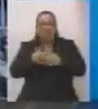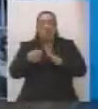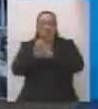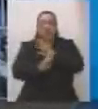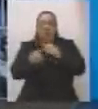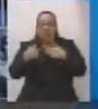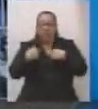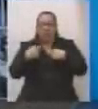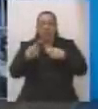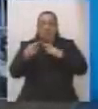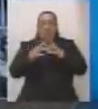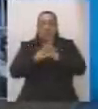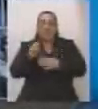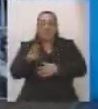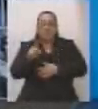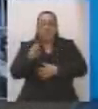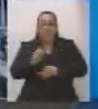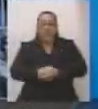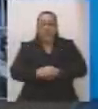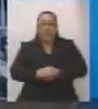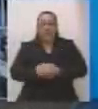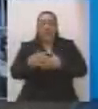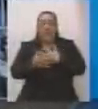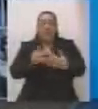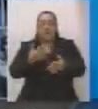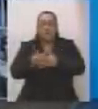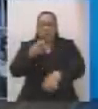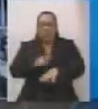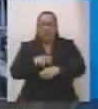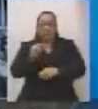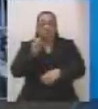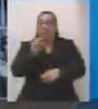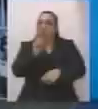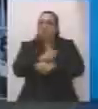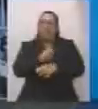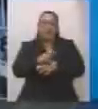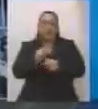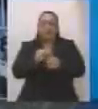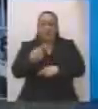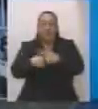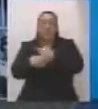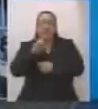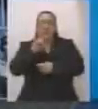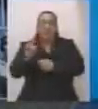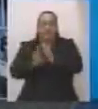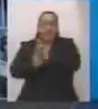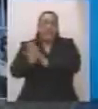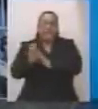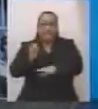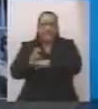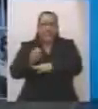tenía una abundancia relativa de mano de obra relativamente poco capacitada, contrariamente a los Estados Unidos, la